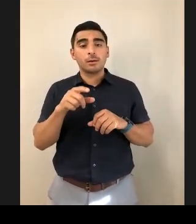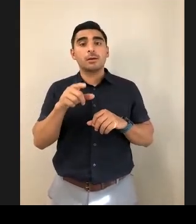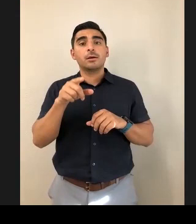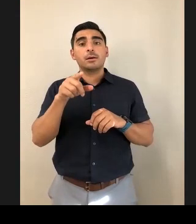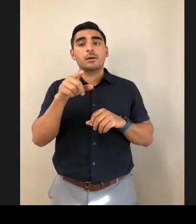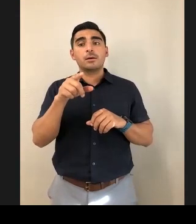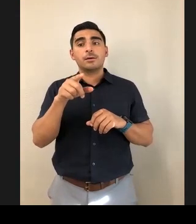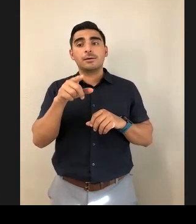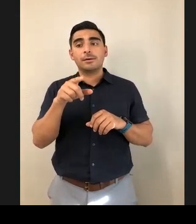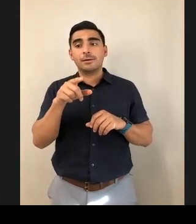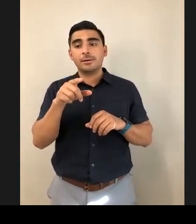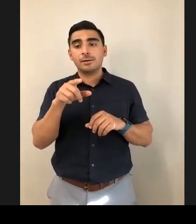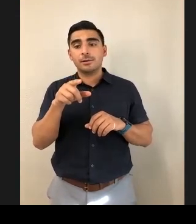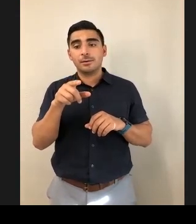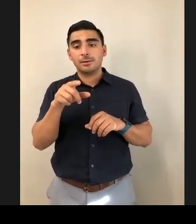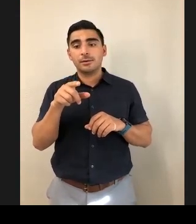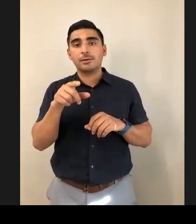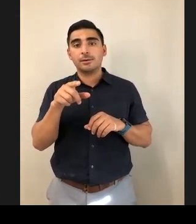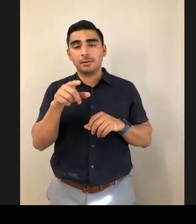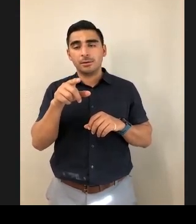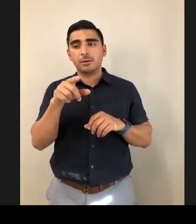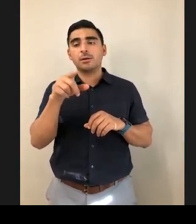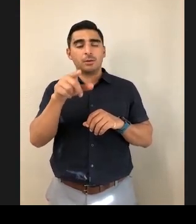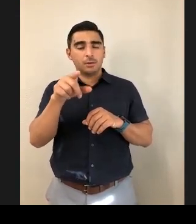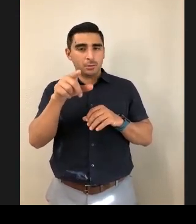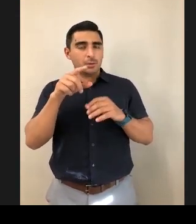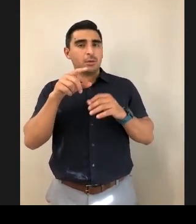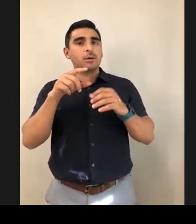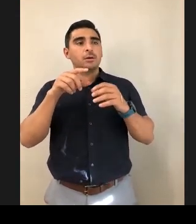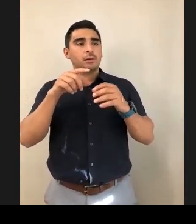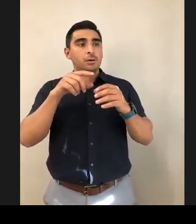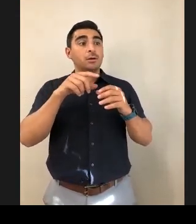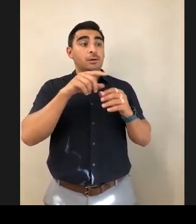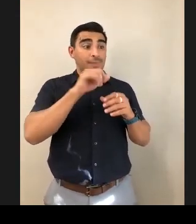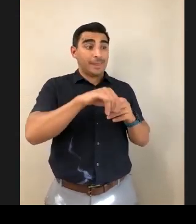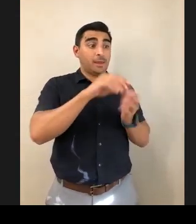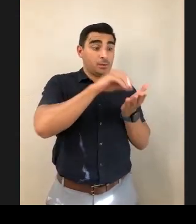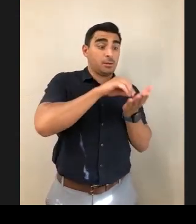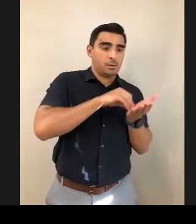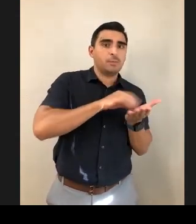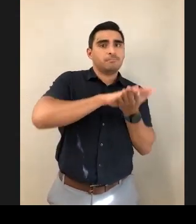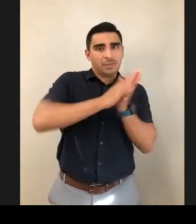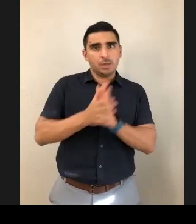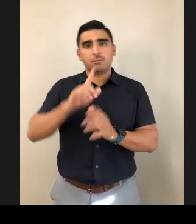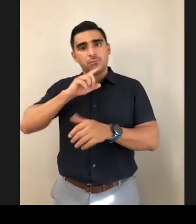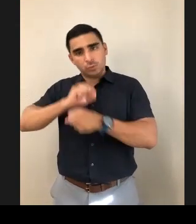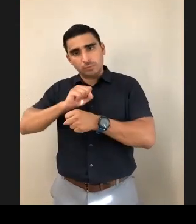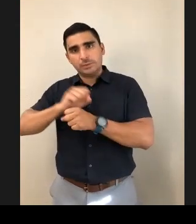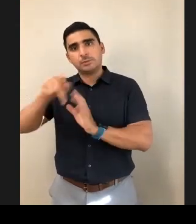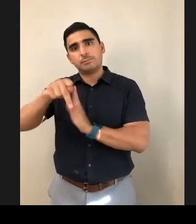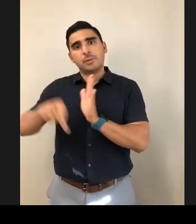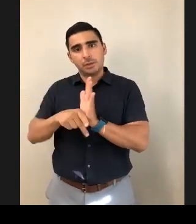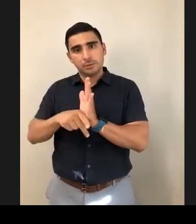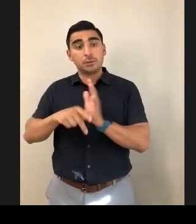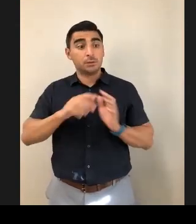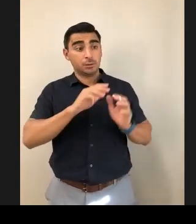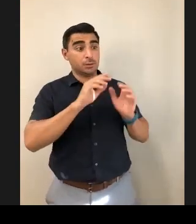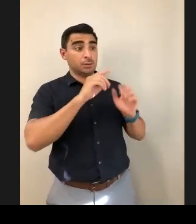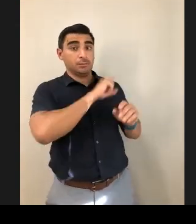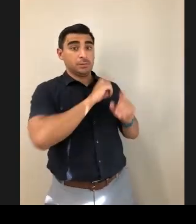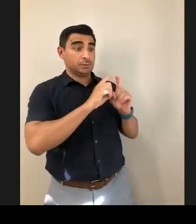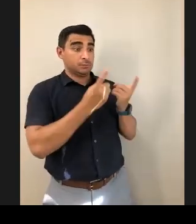que, pues, ver que una vez que las cosas están involucrándose con las